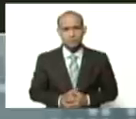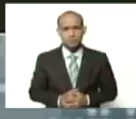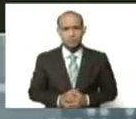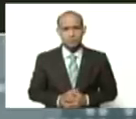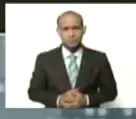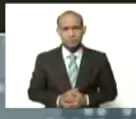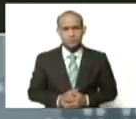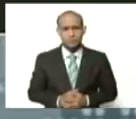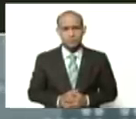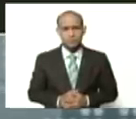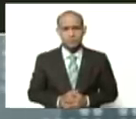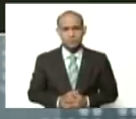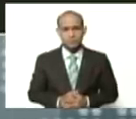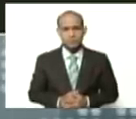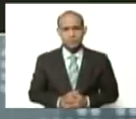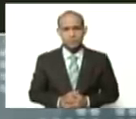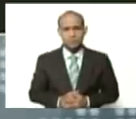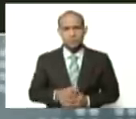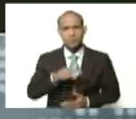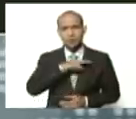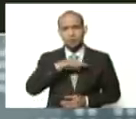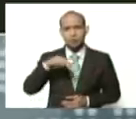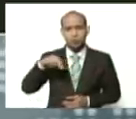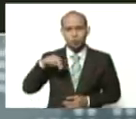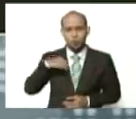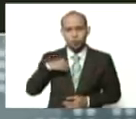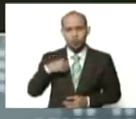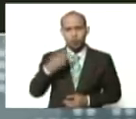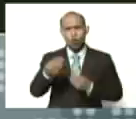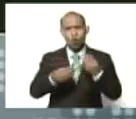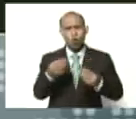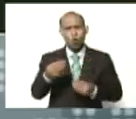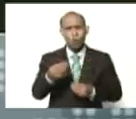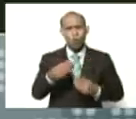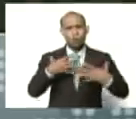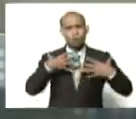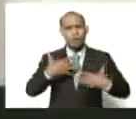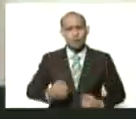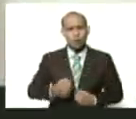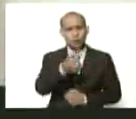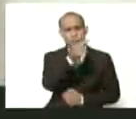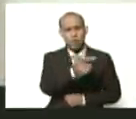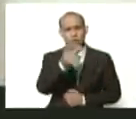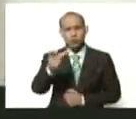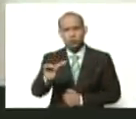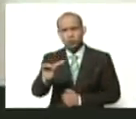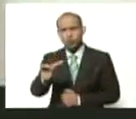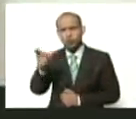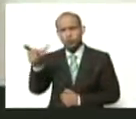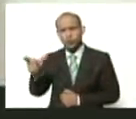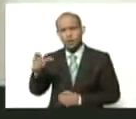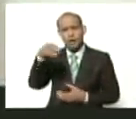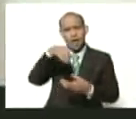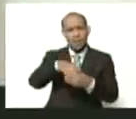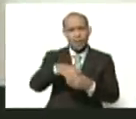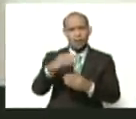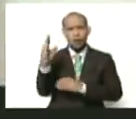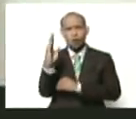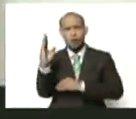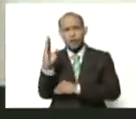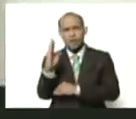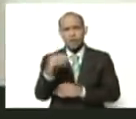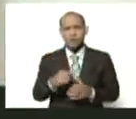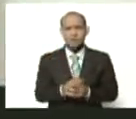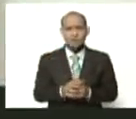resurrección. Nosotros como seguridad ciudadana estamos y en cada una de las iglesias para